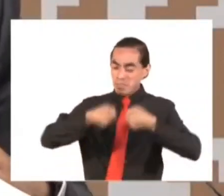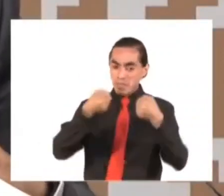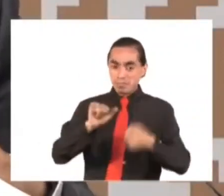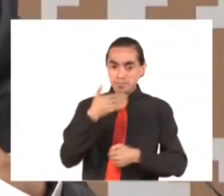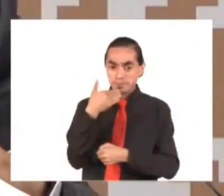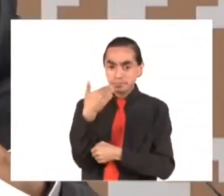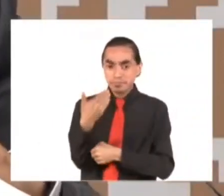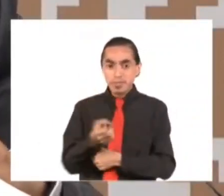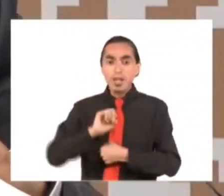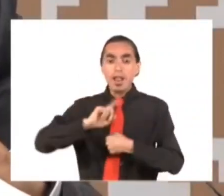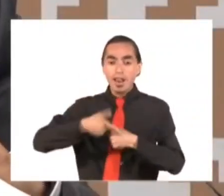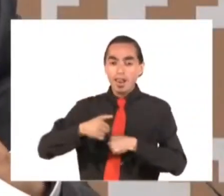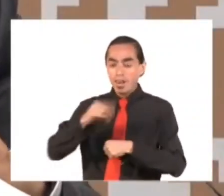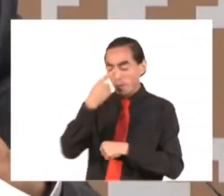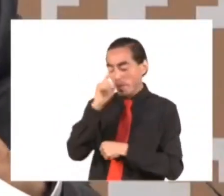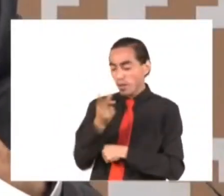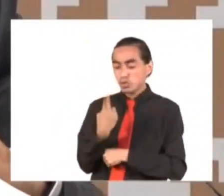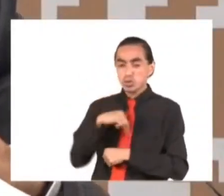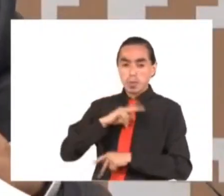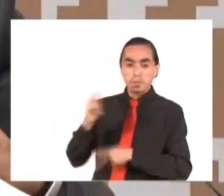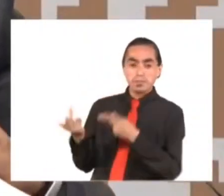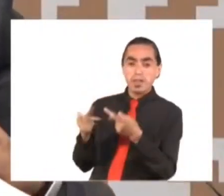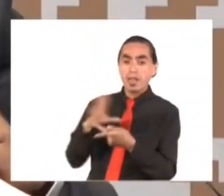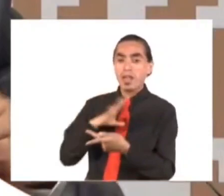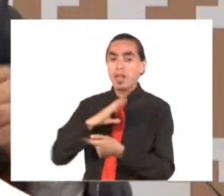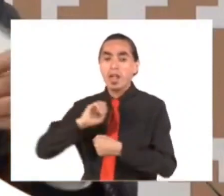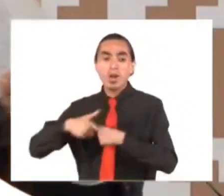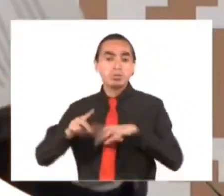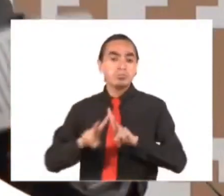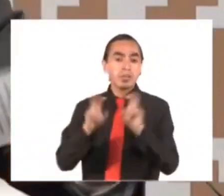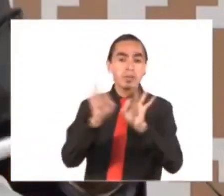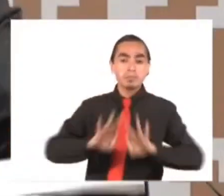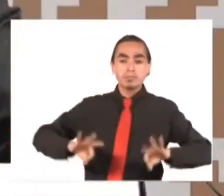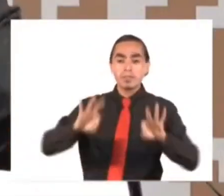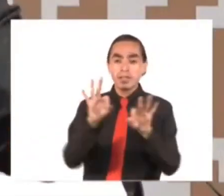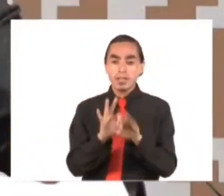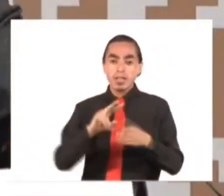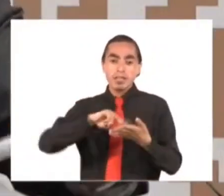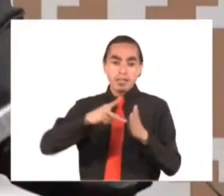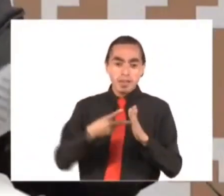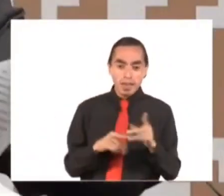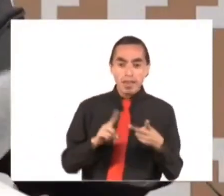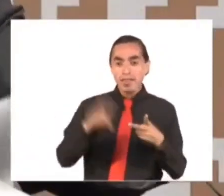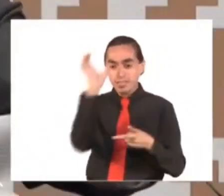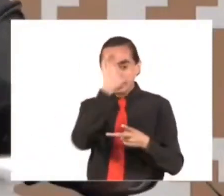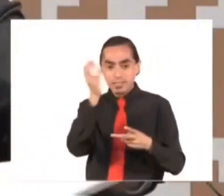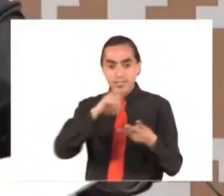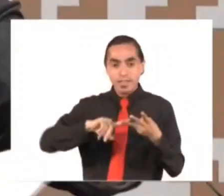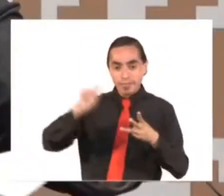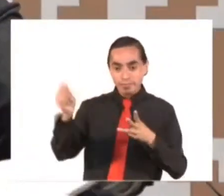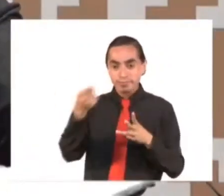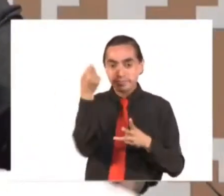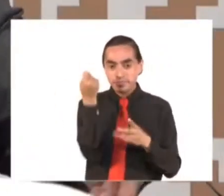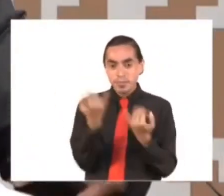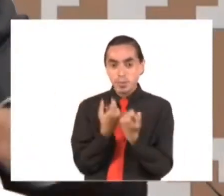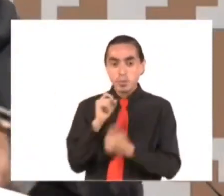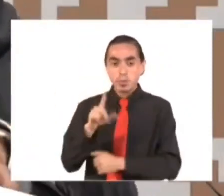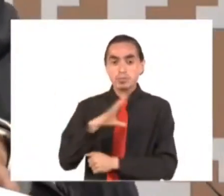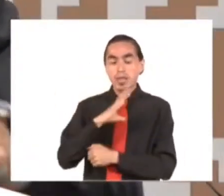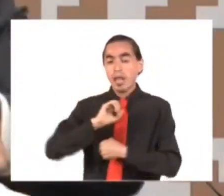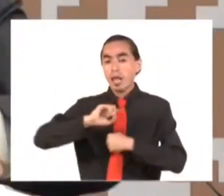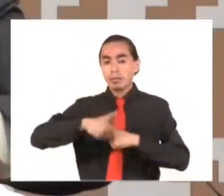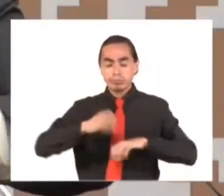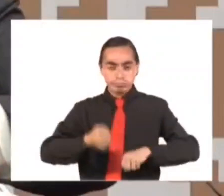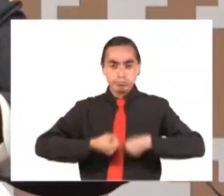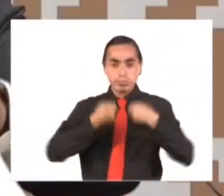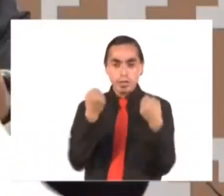un referente de consulta en las áreas de ingeniería, las ciencias y las tecnologías, así como de manera muy fuerte en